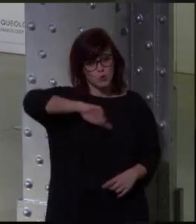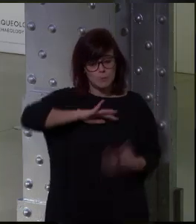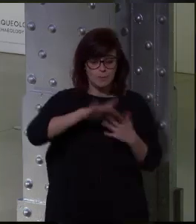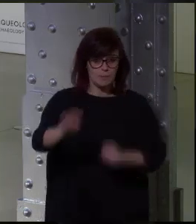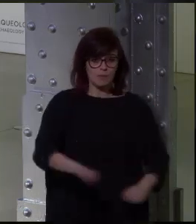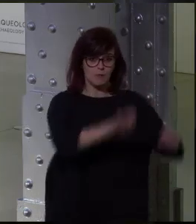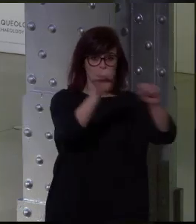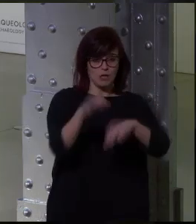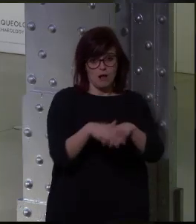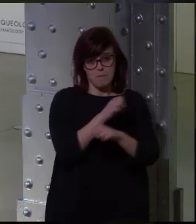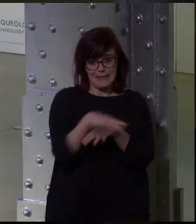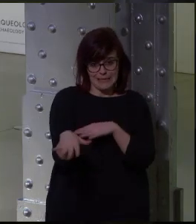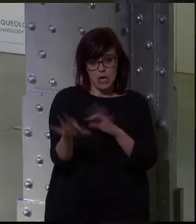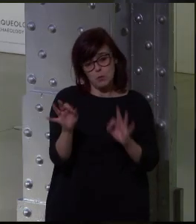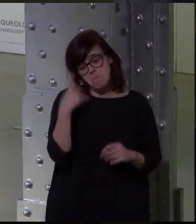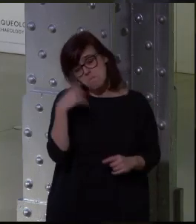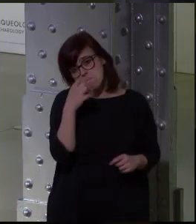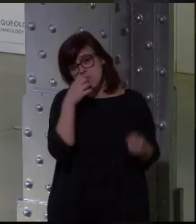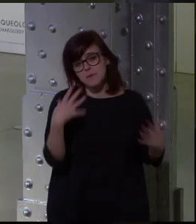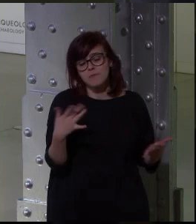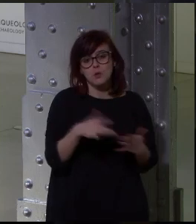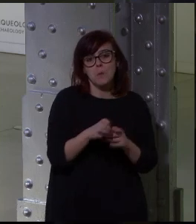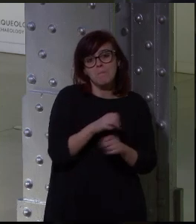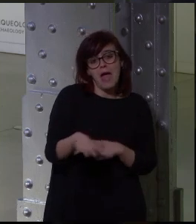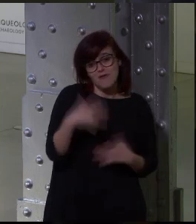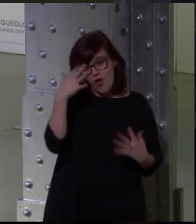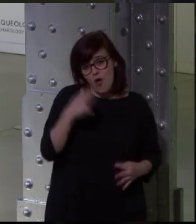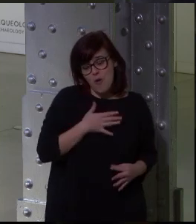proteger nuestro Mediterráneo, pero en general nuestros mares.